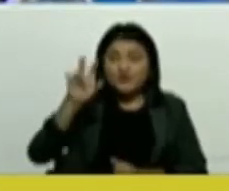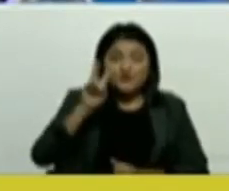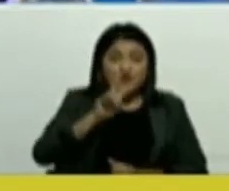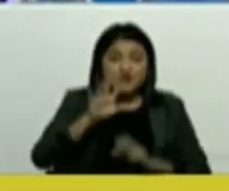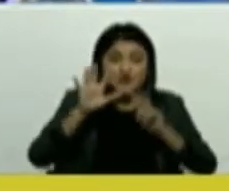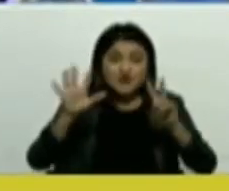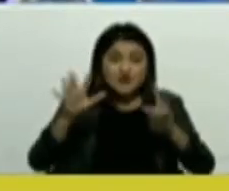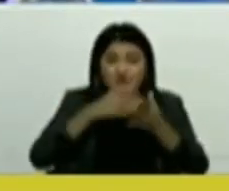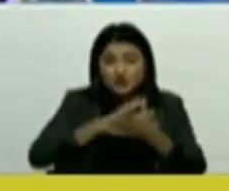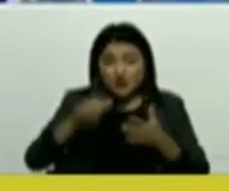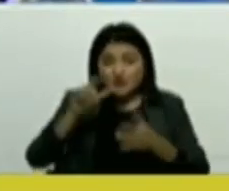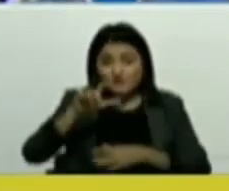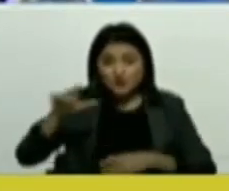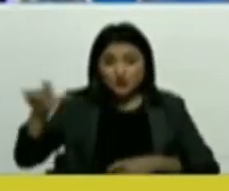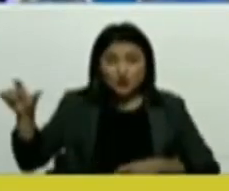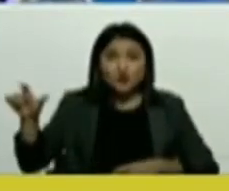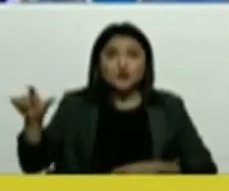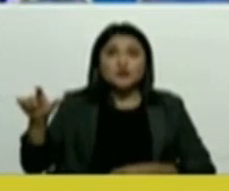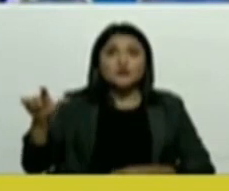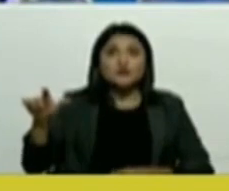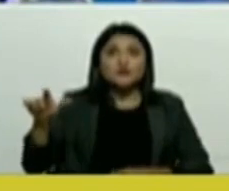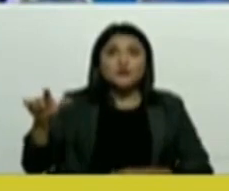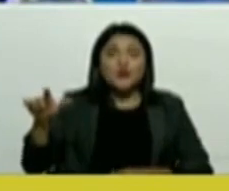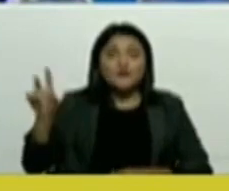personas, picked upon